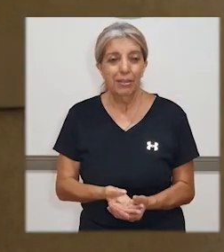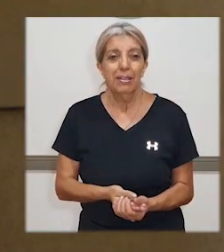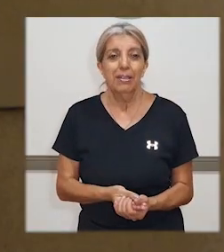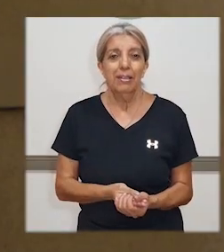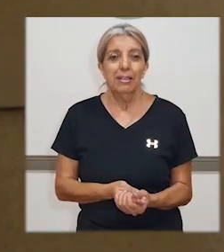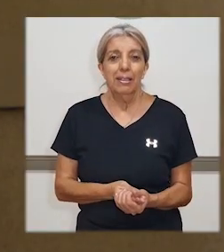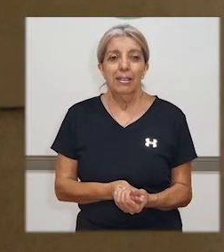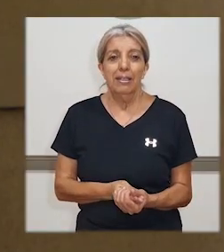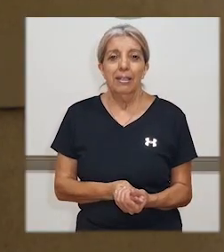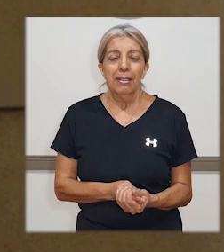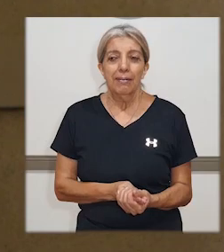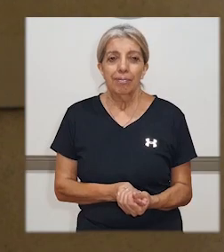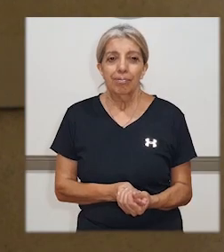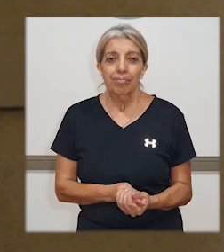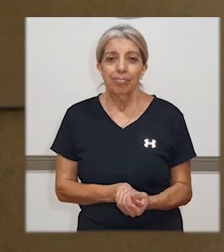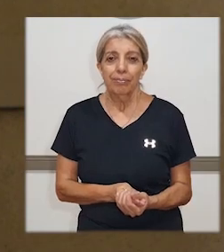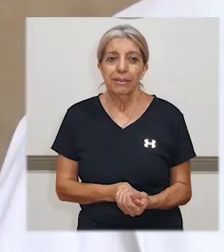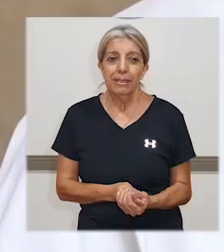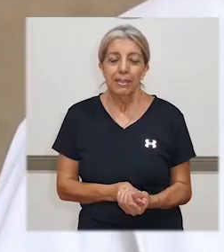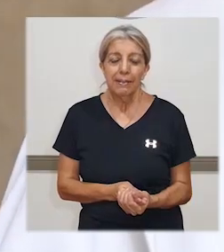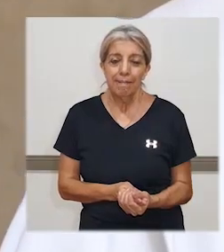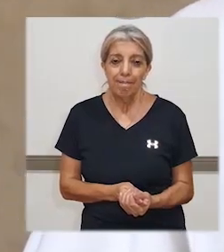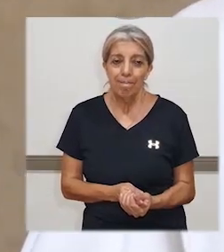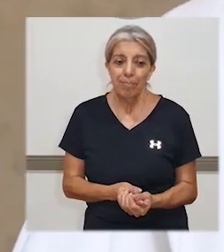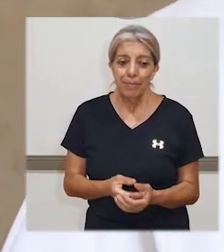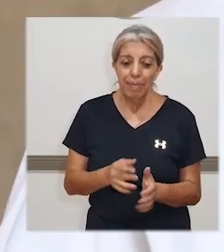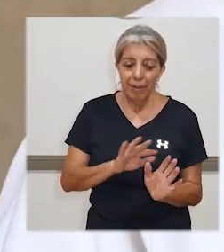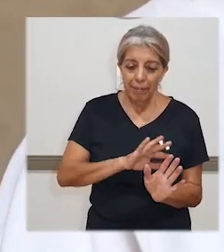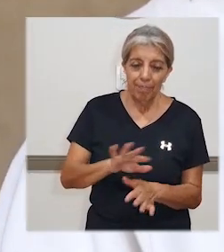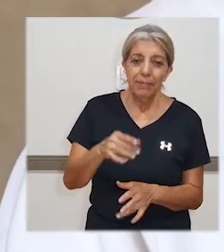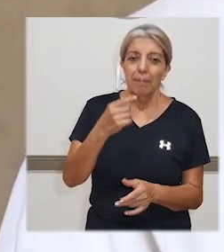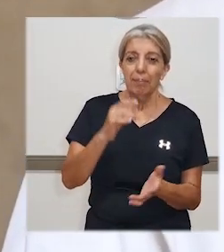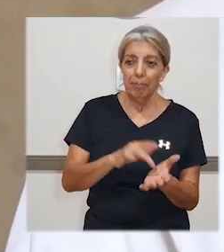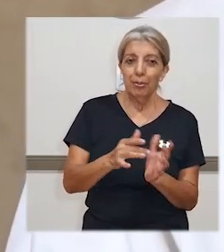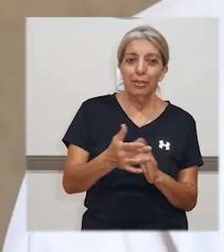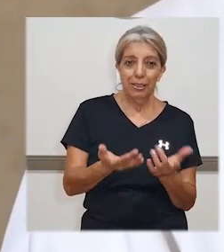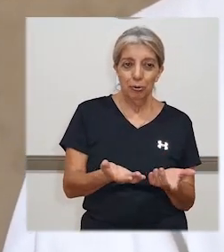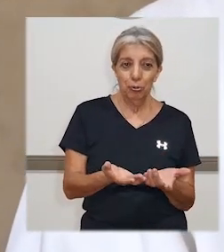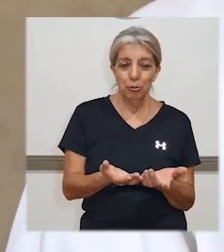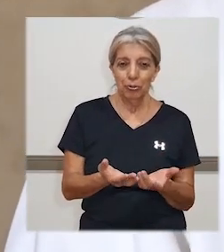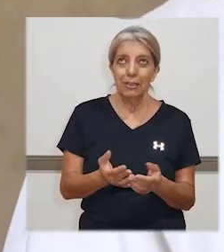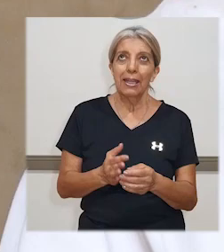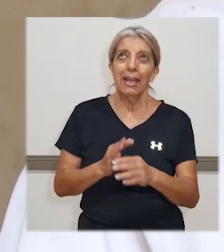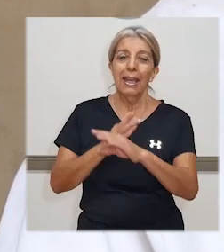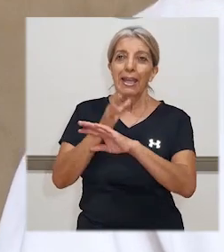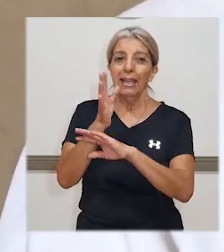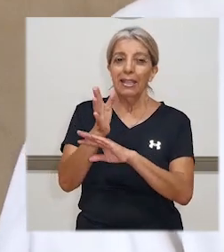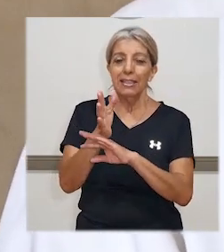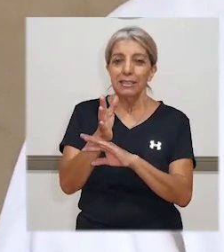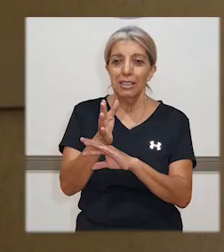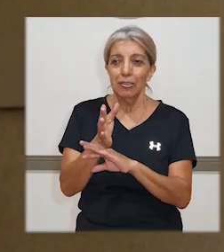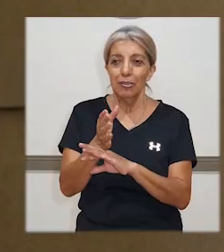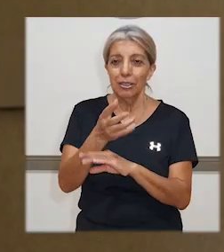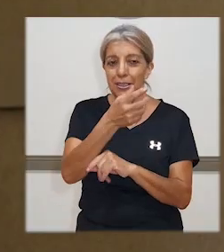la puerta en el corral de las ovejas. Y tiene esta doble acción, del corral se puede entrar y